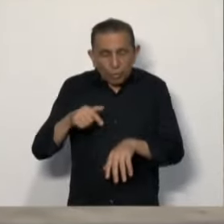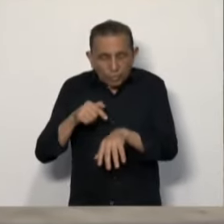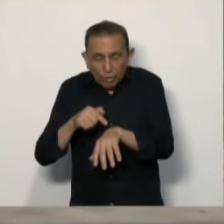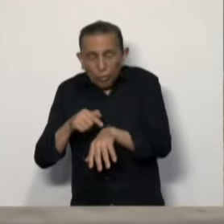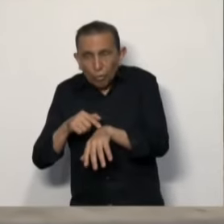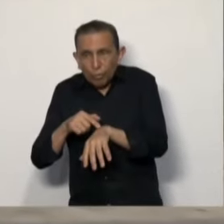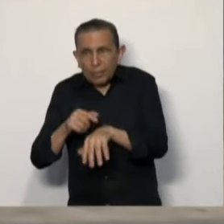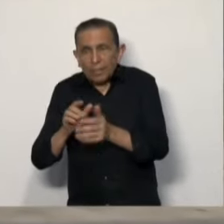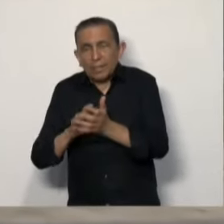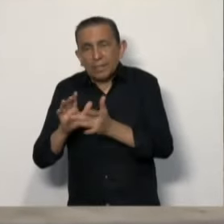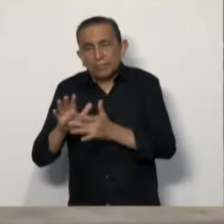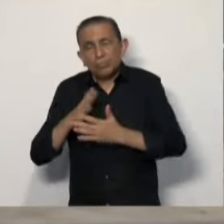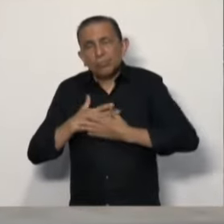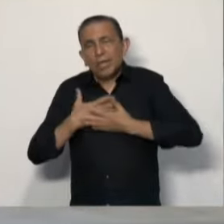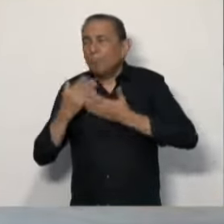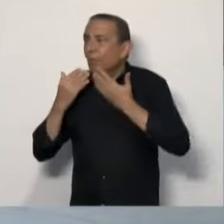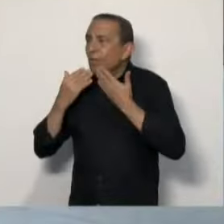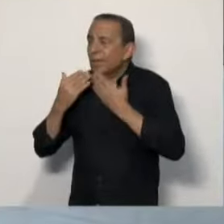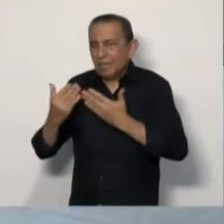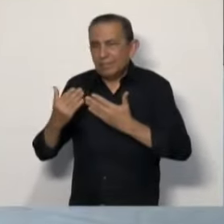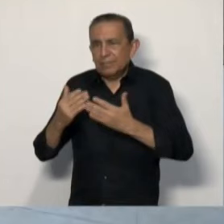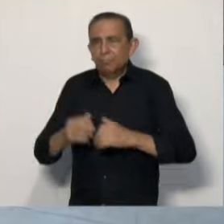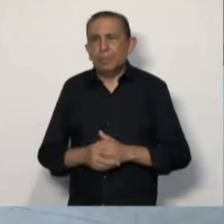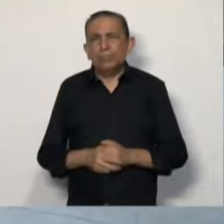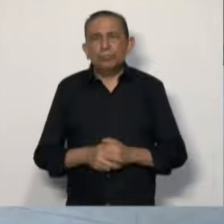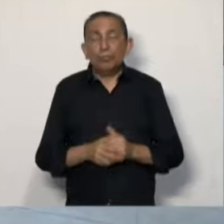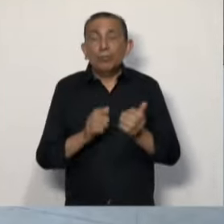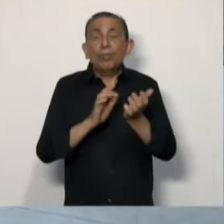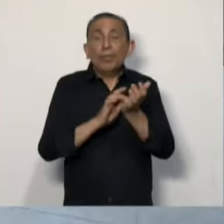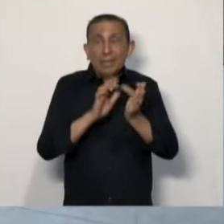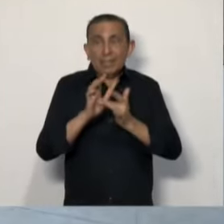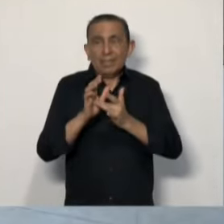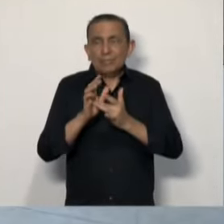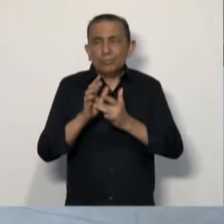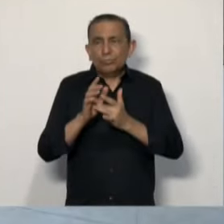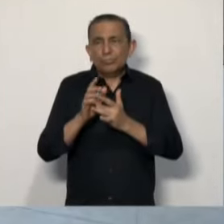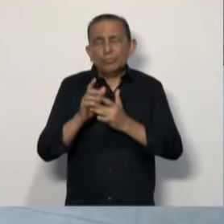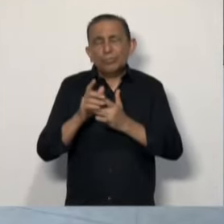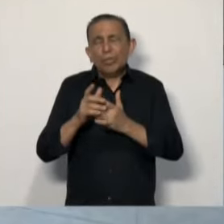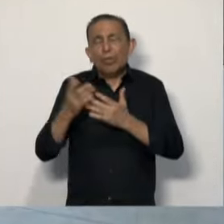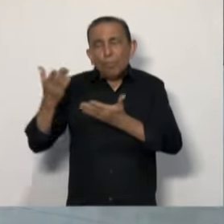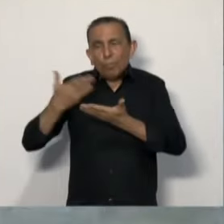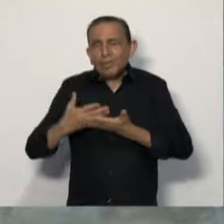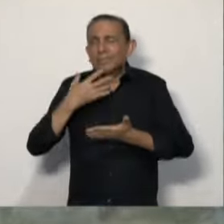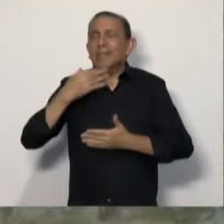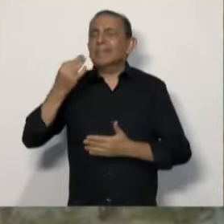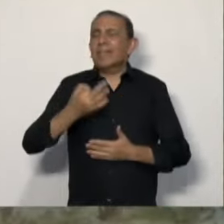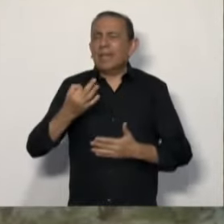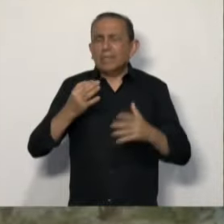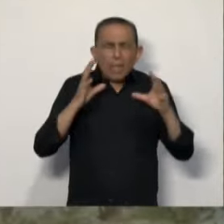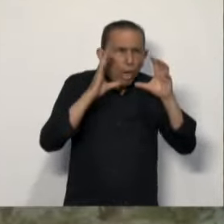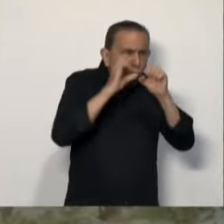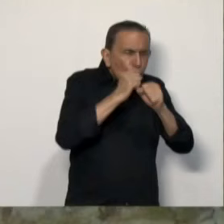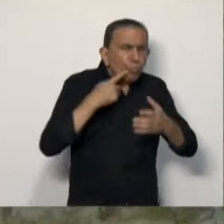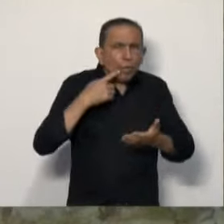Contemplemos esta hora de Jesús con amor y agradecimiento. Jesús bajó hasta nuestras realidades